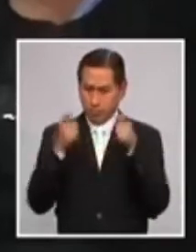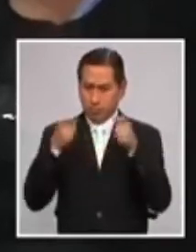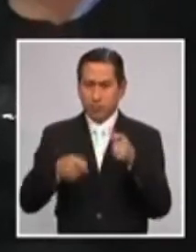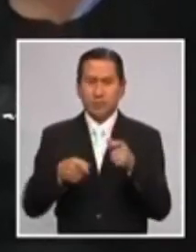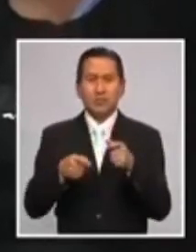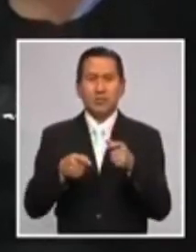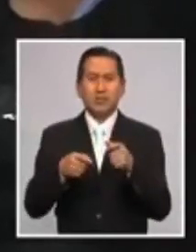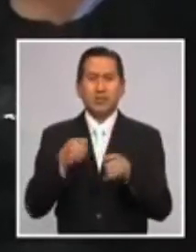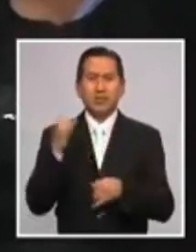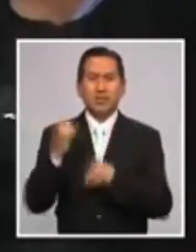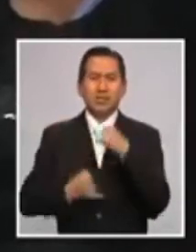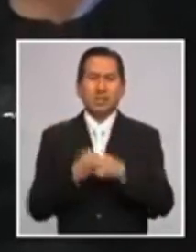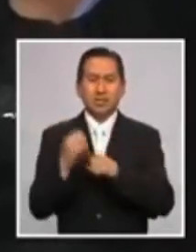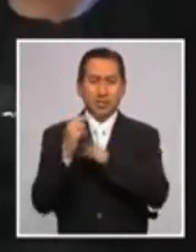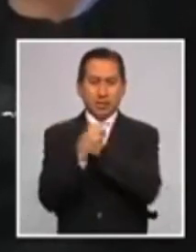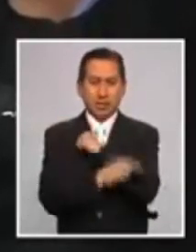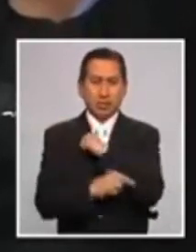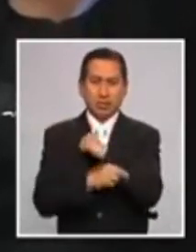Patacamaya mientras